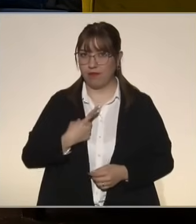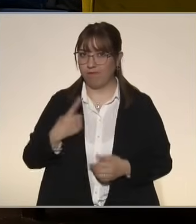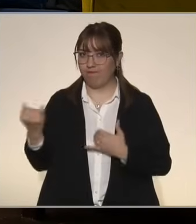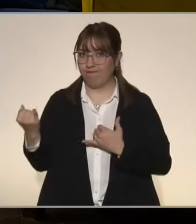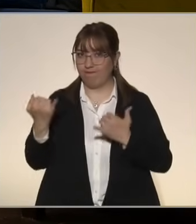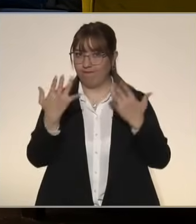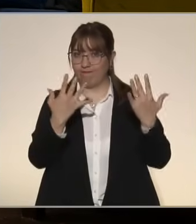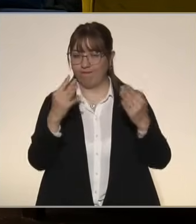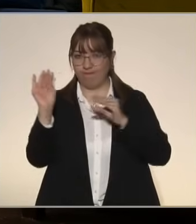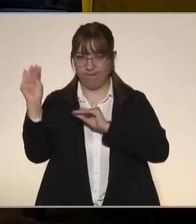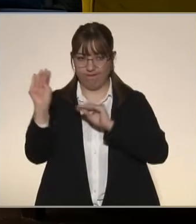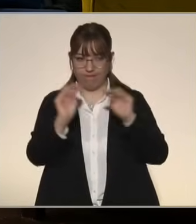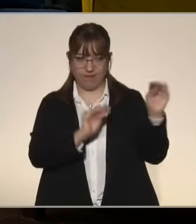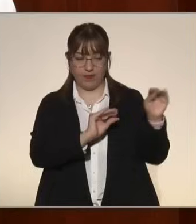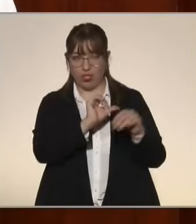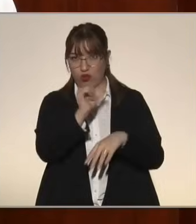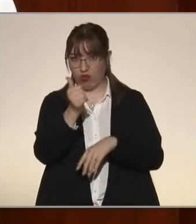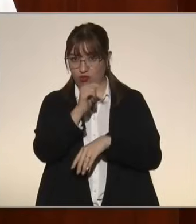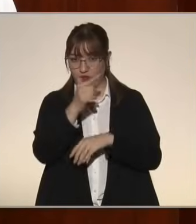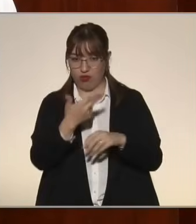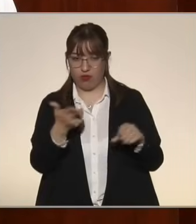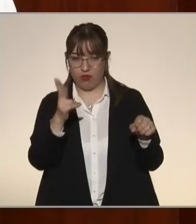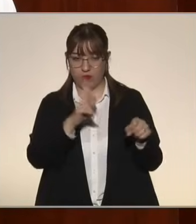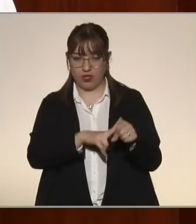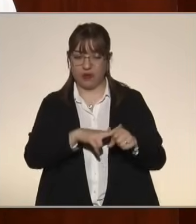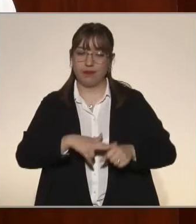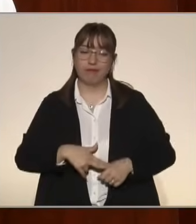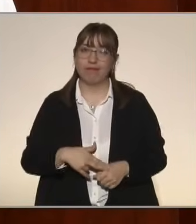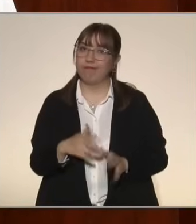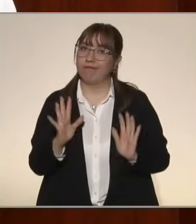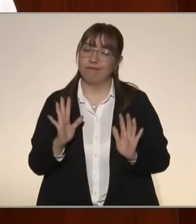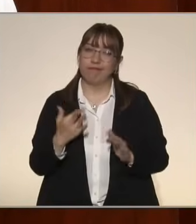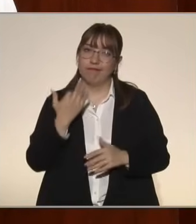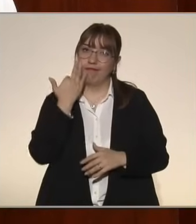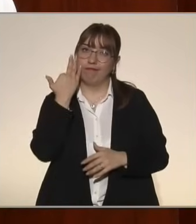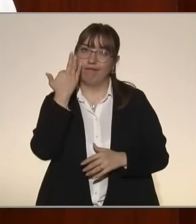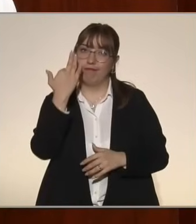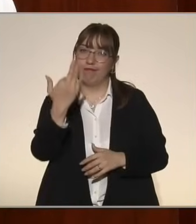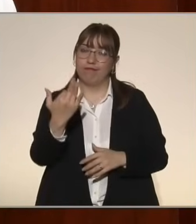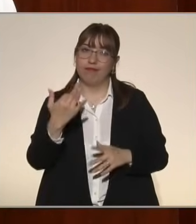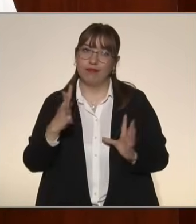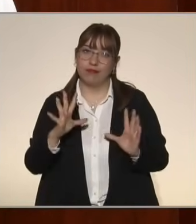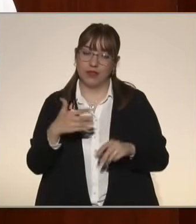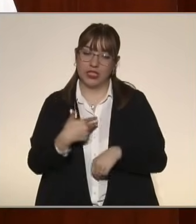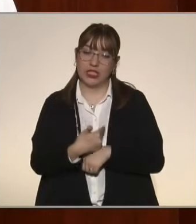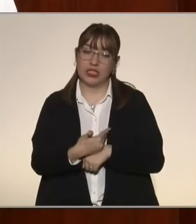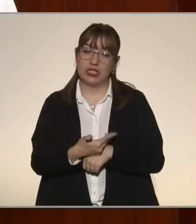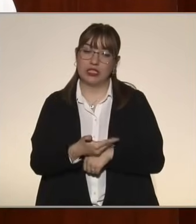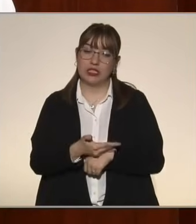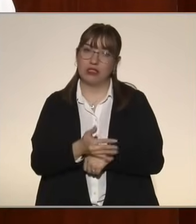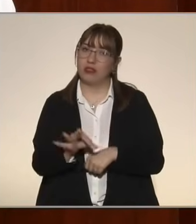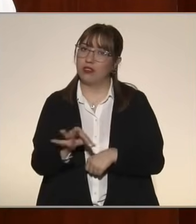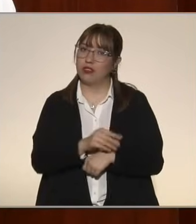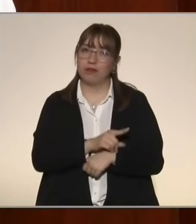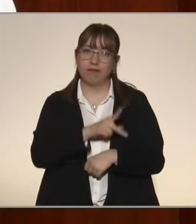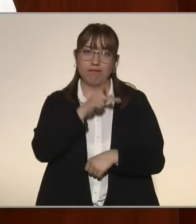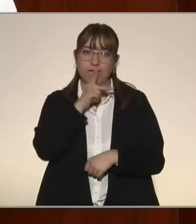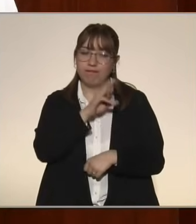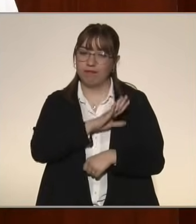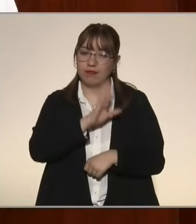hospital y todos sabíamos que era cuestión de tiempo, ni siquiera días, quizás horas, de que mi papá